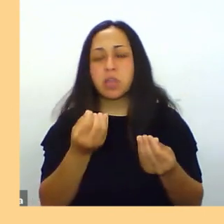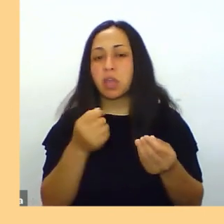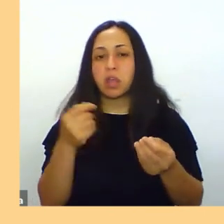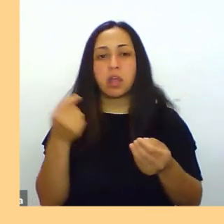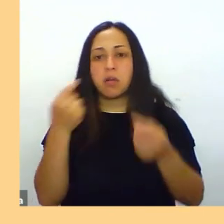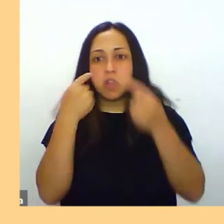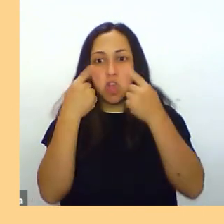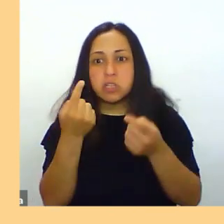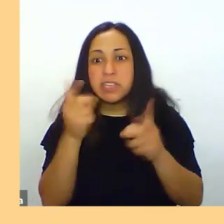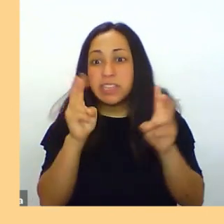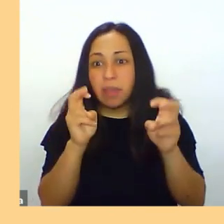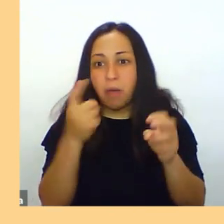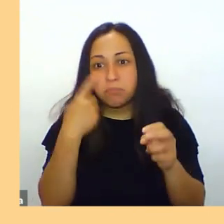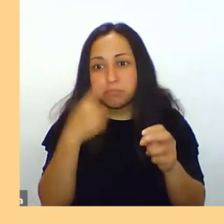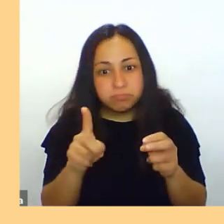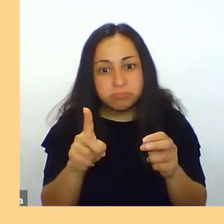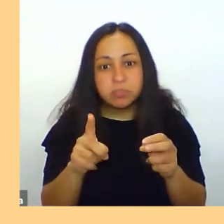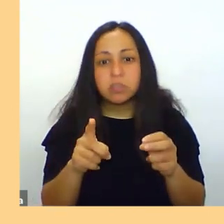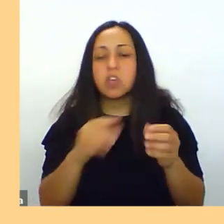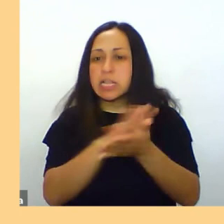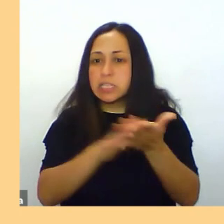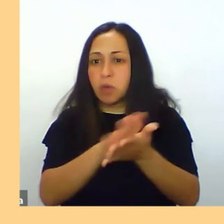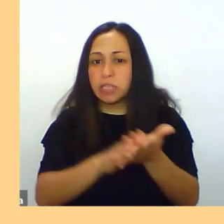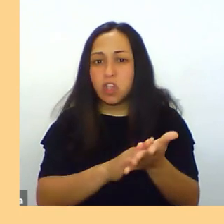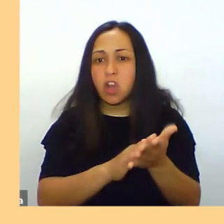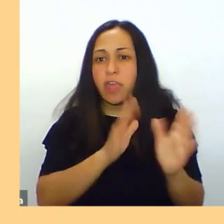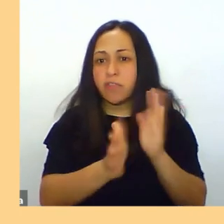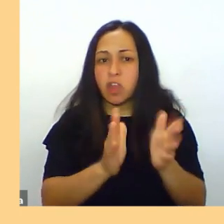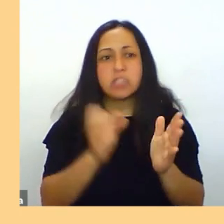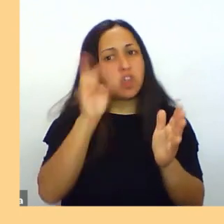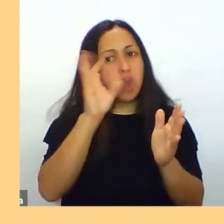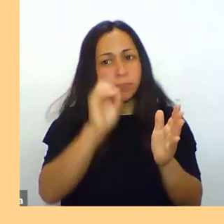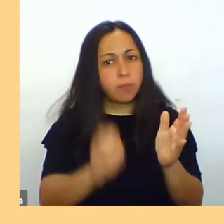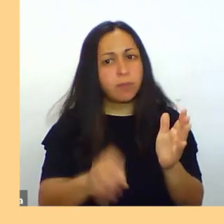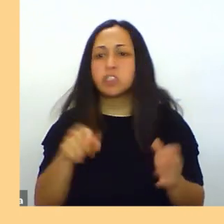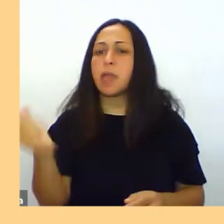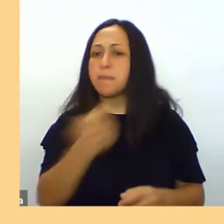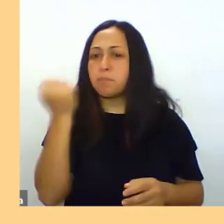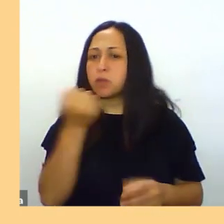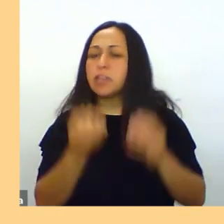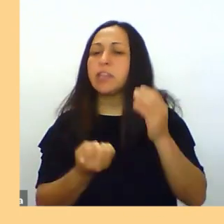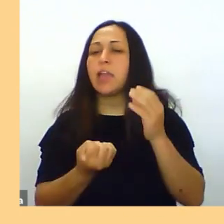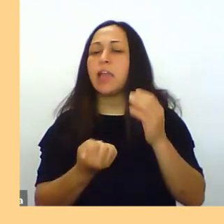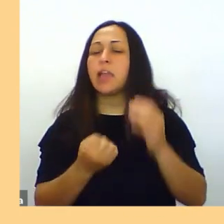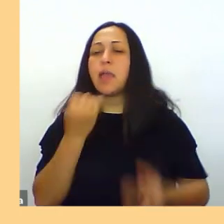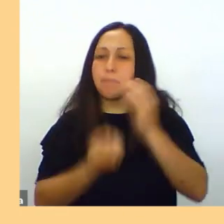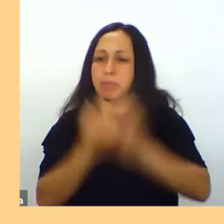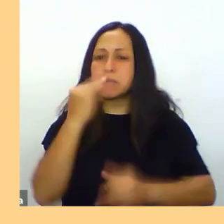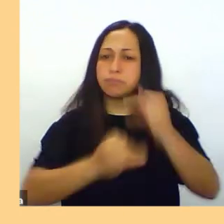conoce acerca del tema y no se le pone nombre a las situaciones de violencia. Entonces para nosotros es muy importante que podamos empezar a nombrar